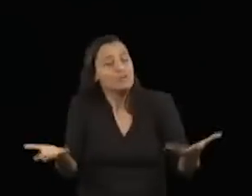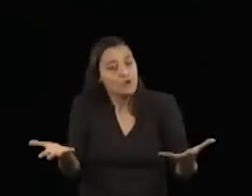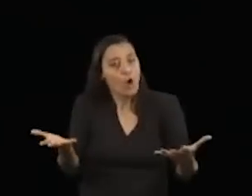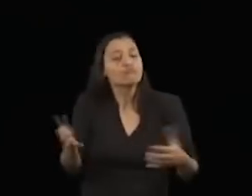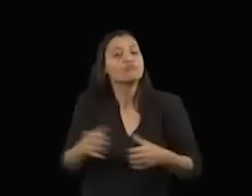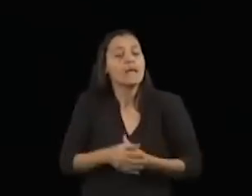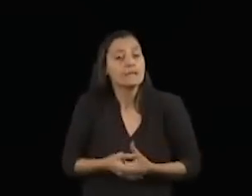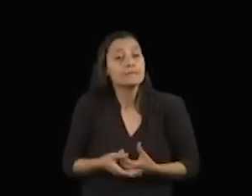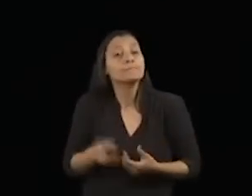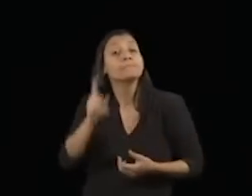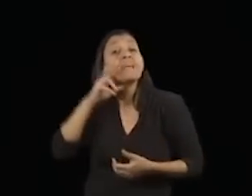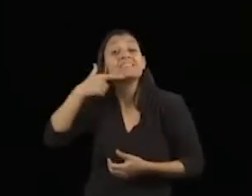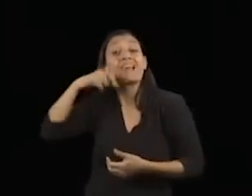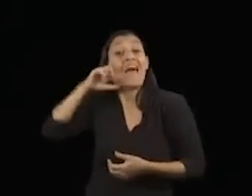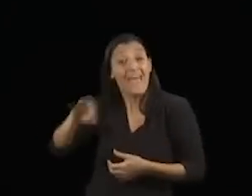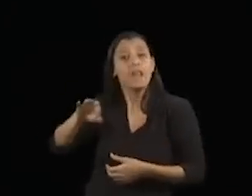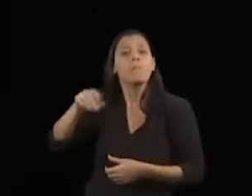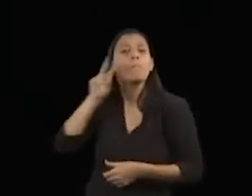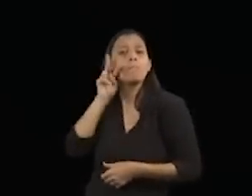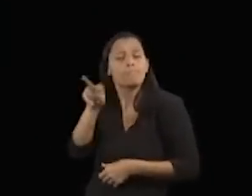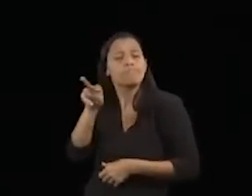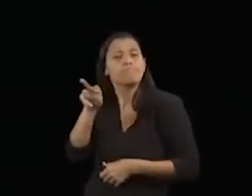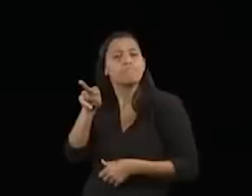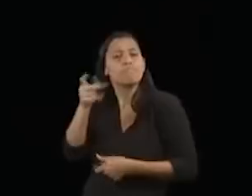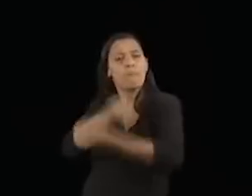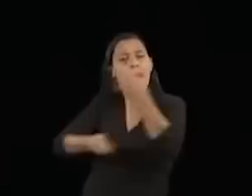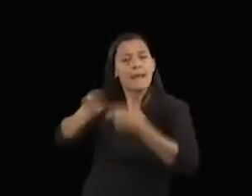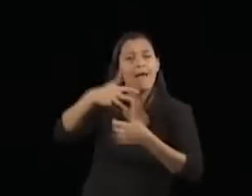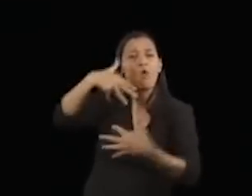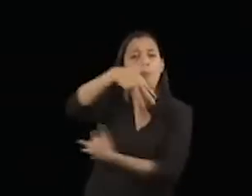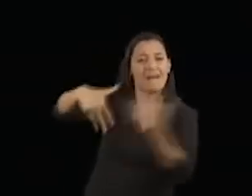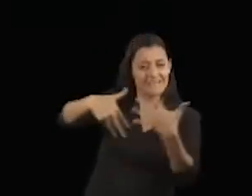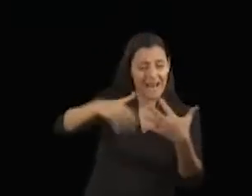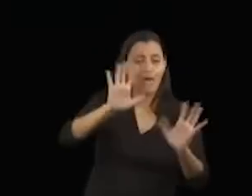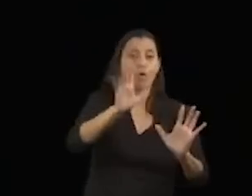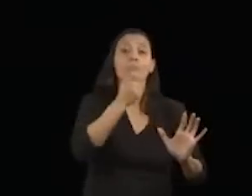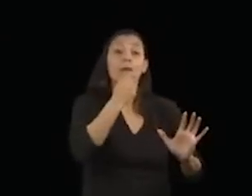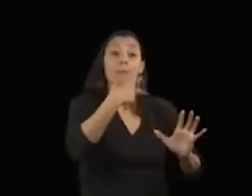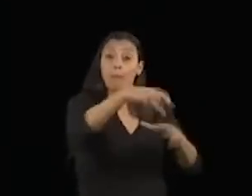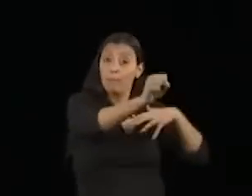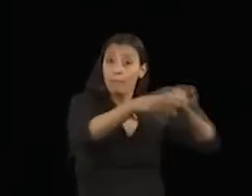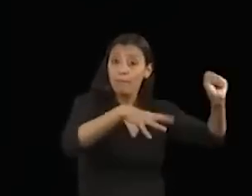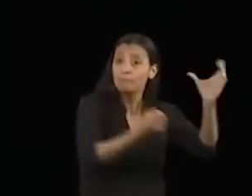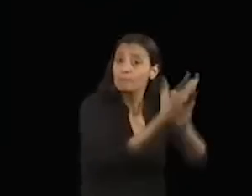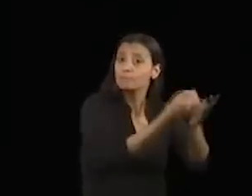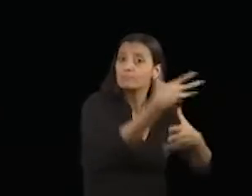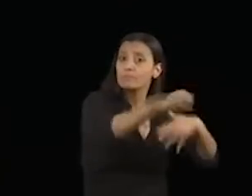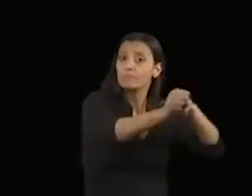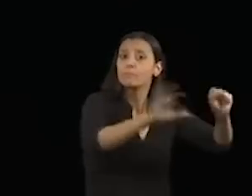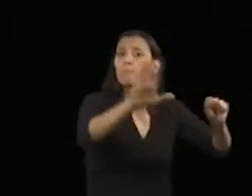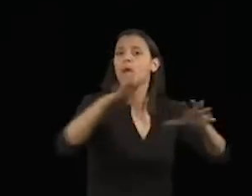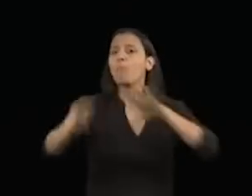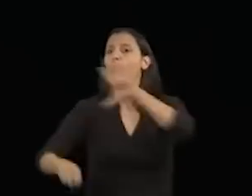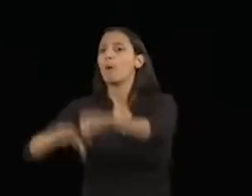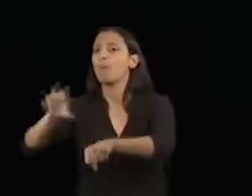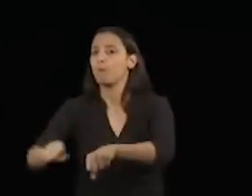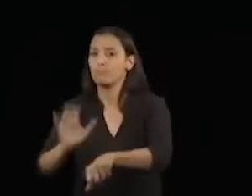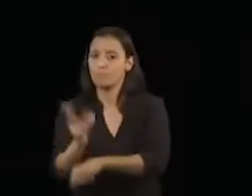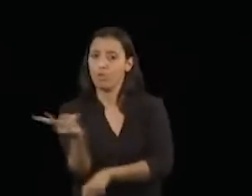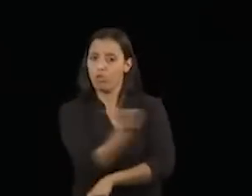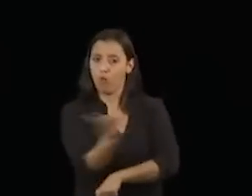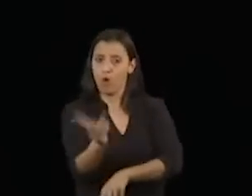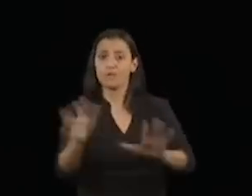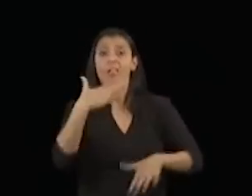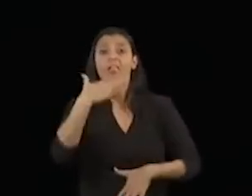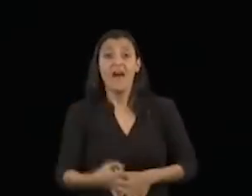al mercado como un proceso que mezcla el proceso de descubrimiento, pero con el principio de apropiación de Locke.